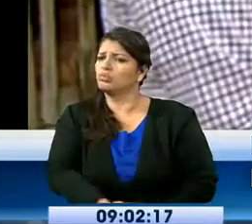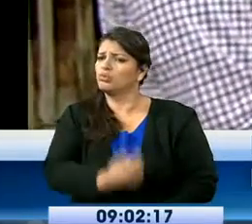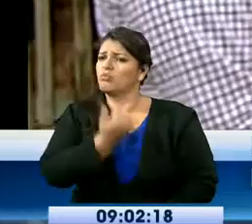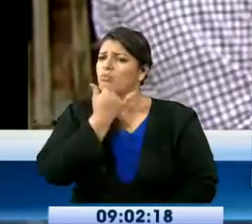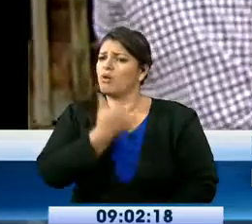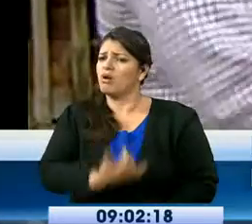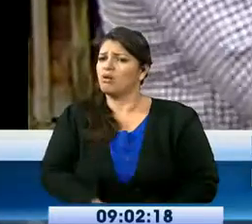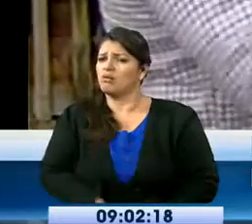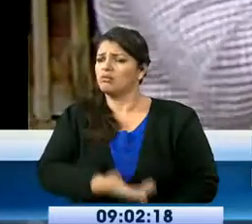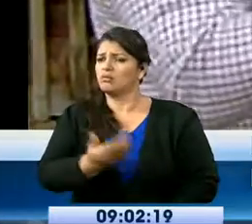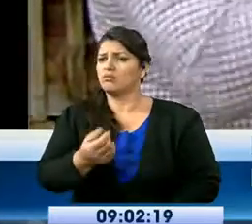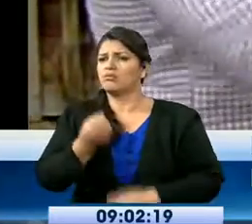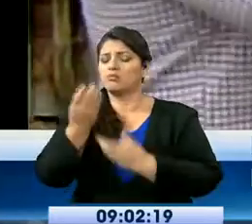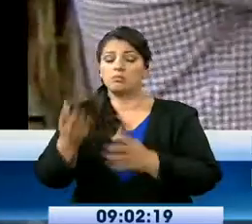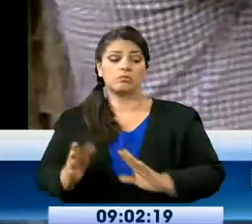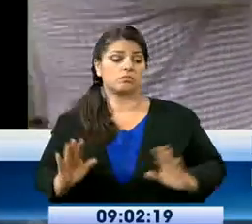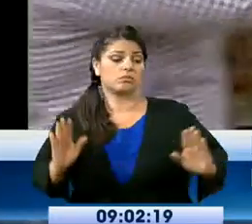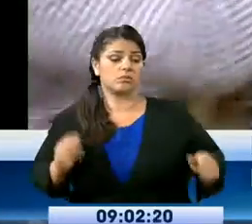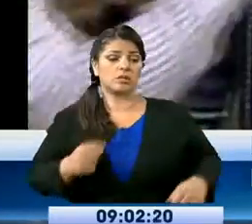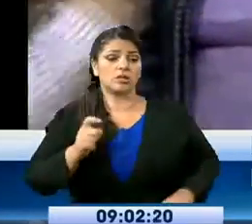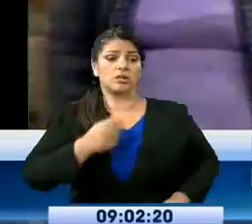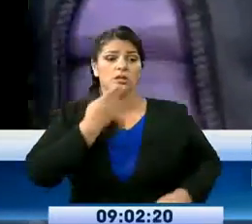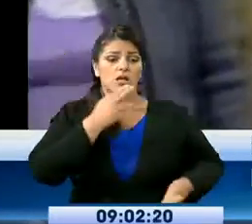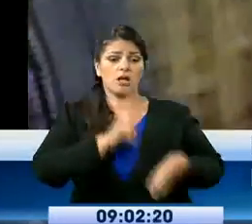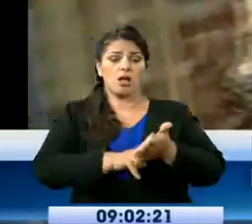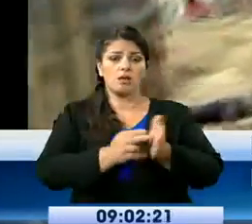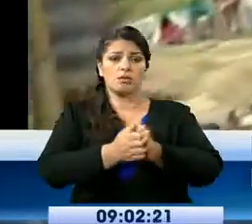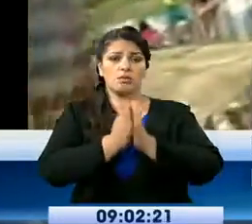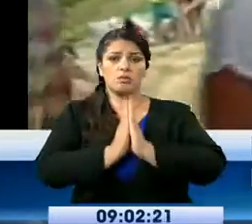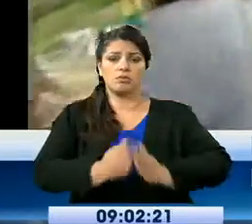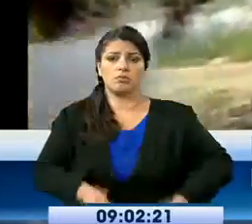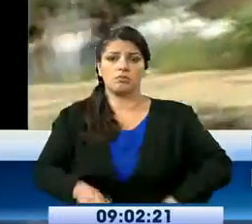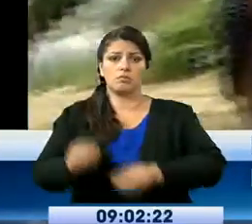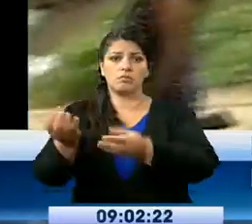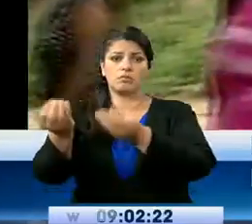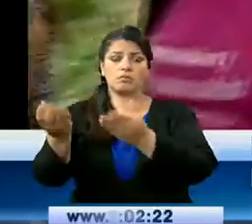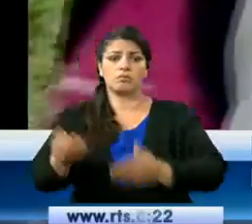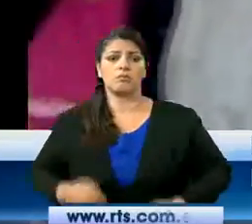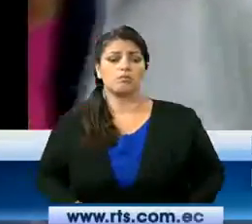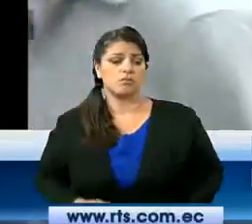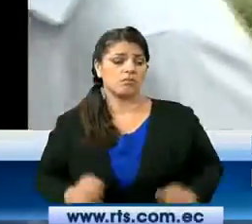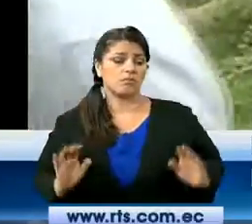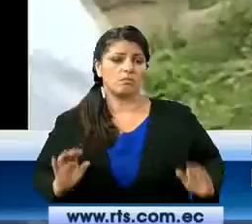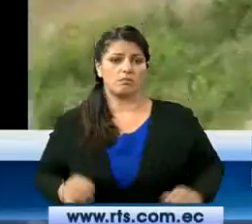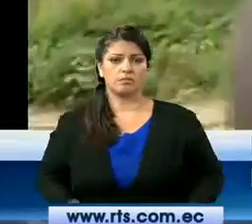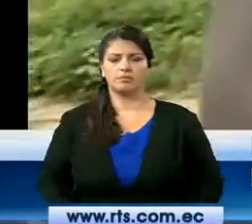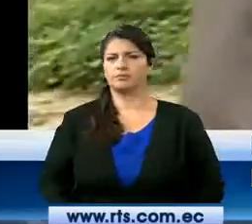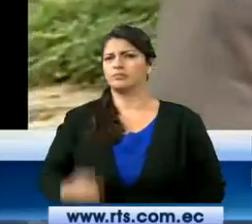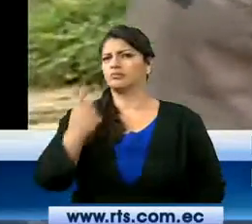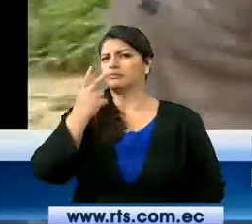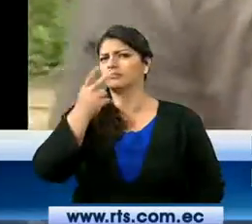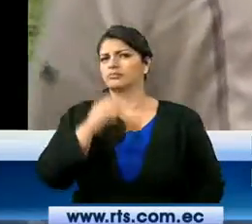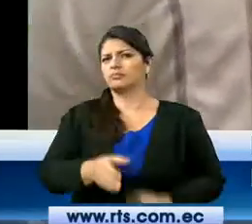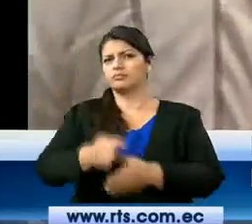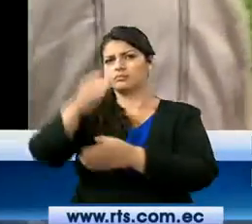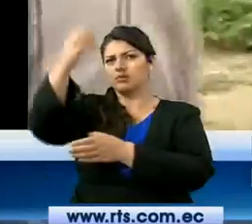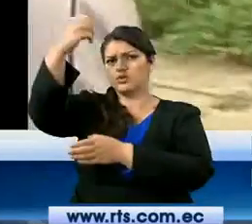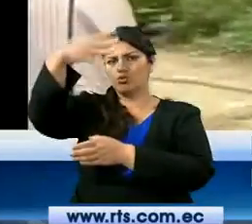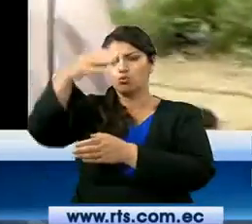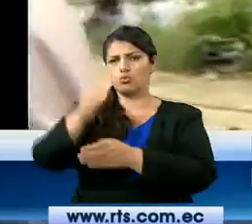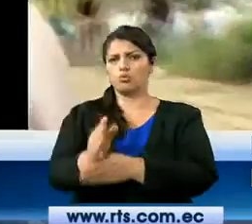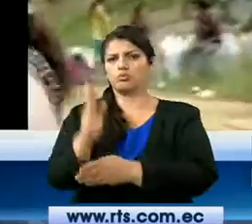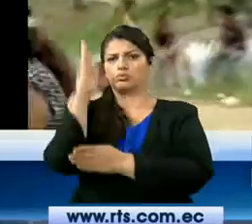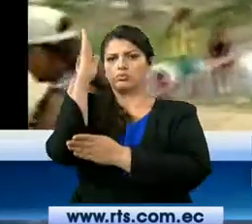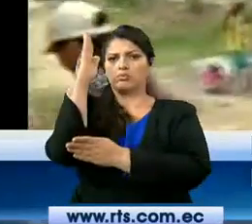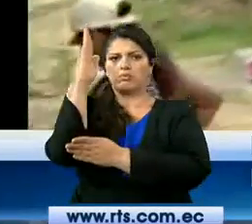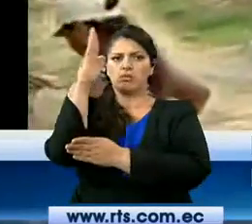hecho caso. Ese poste que está allá, el que lo vemos allá, el que parece que ya le va a dar un besito al suelo, este es ahí